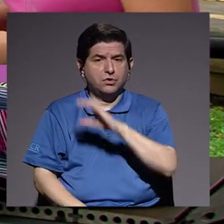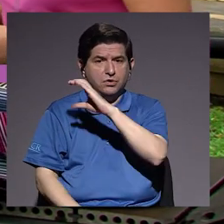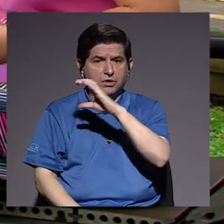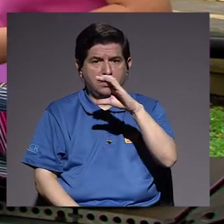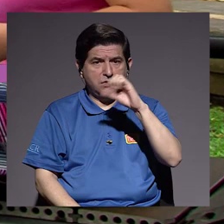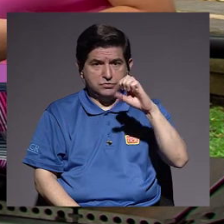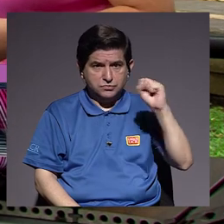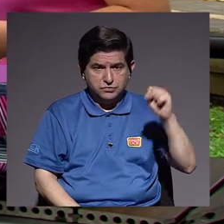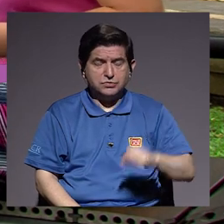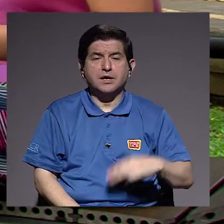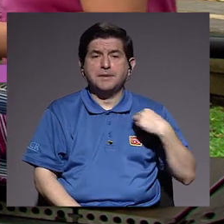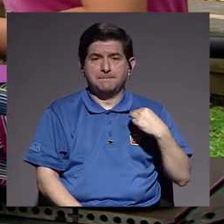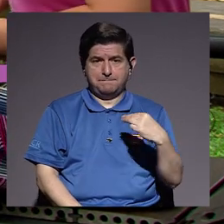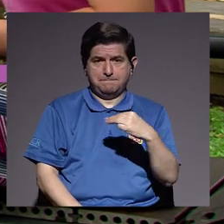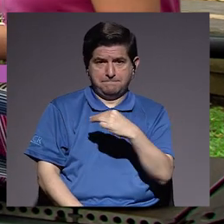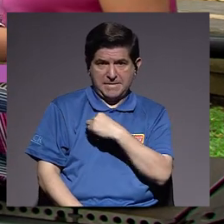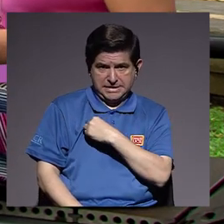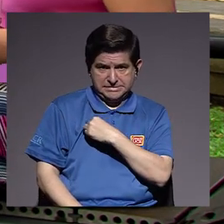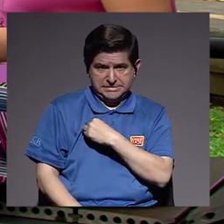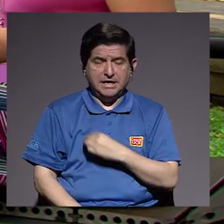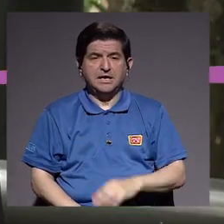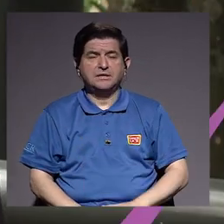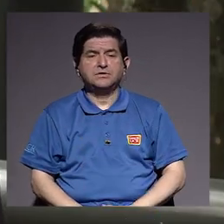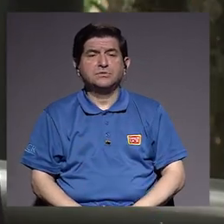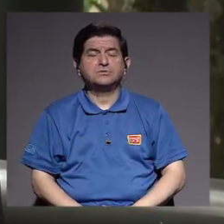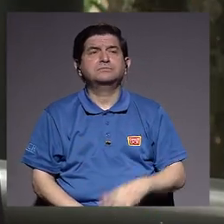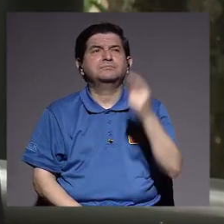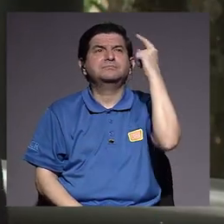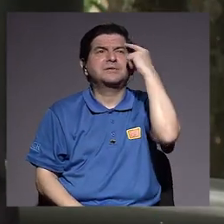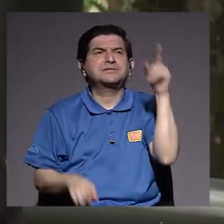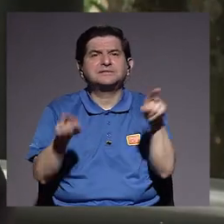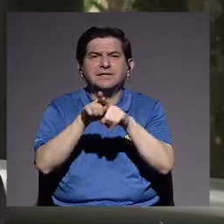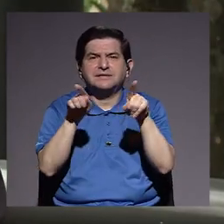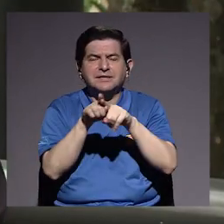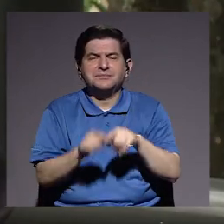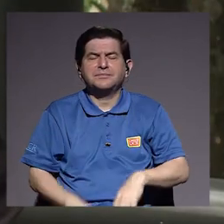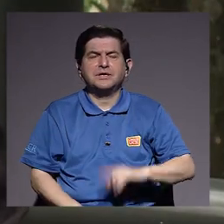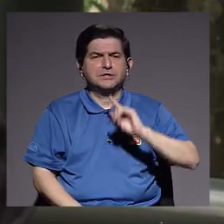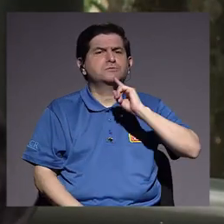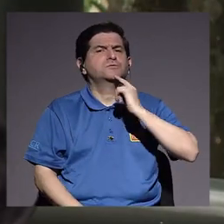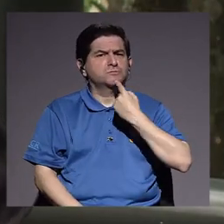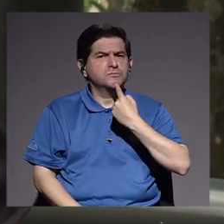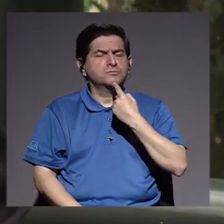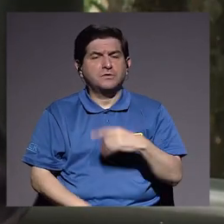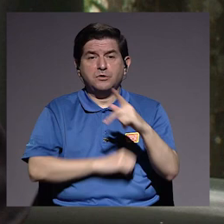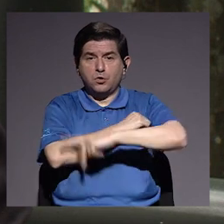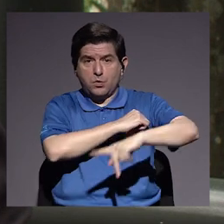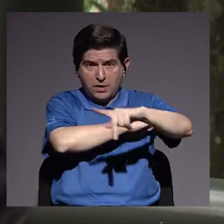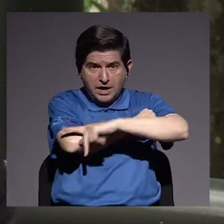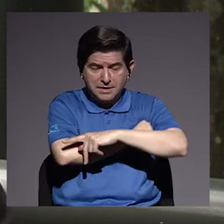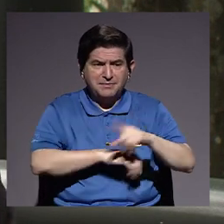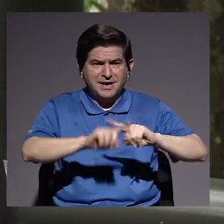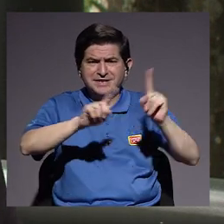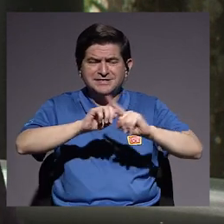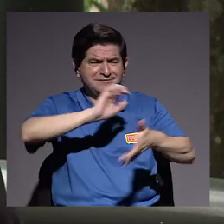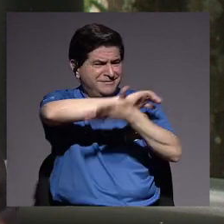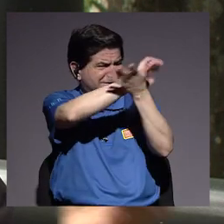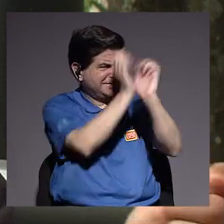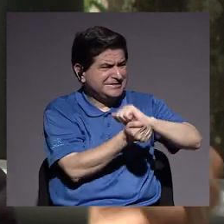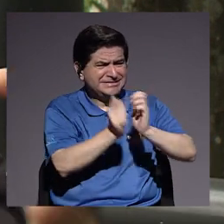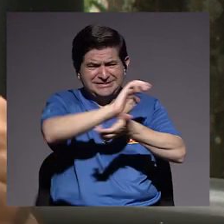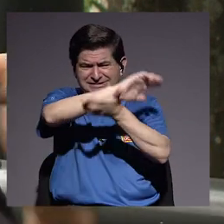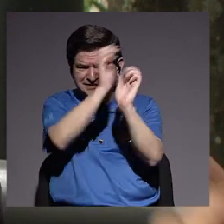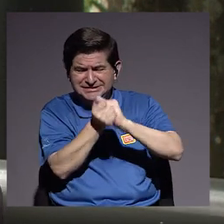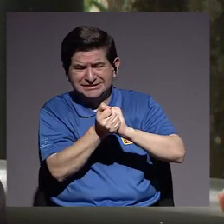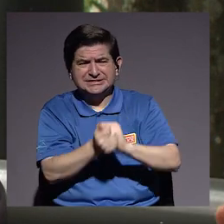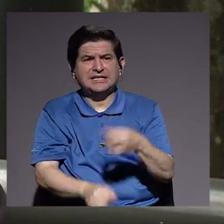los ministerios. Habría que pensar seriamente en esto. ¿Por qué? Porque el país ha venido con una serie de transformaciones que tienen una línea